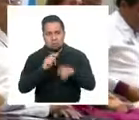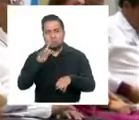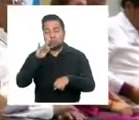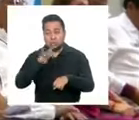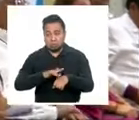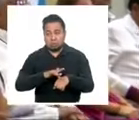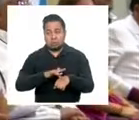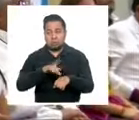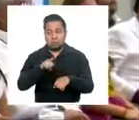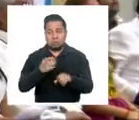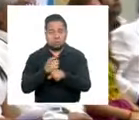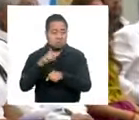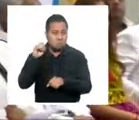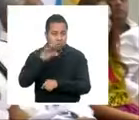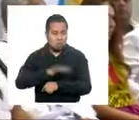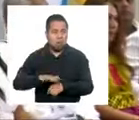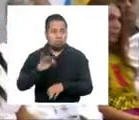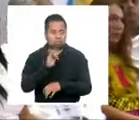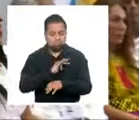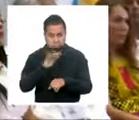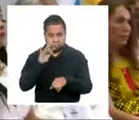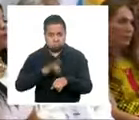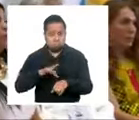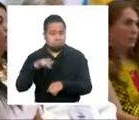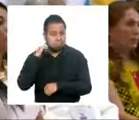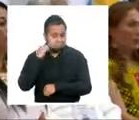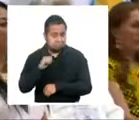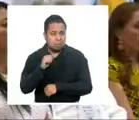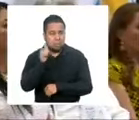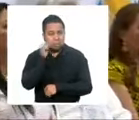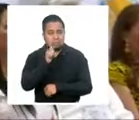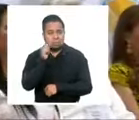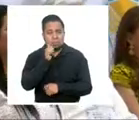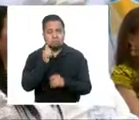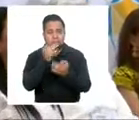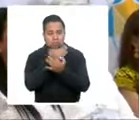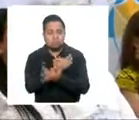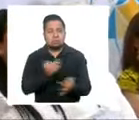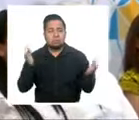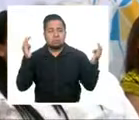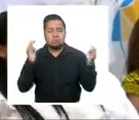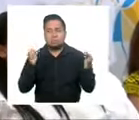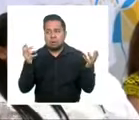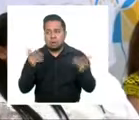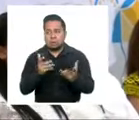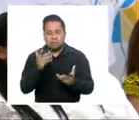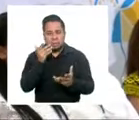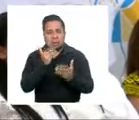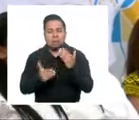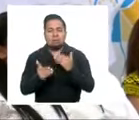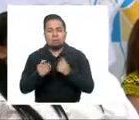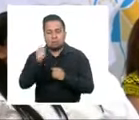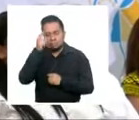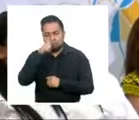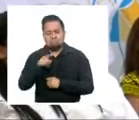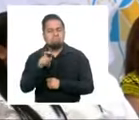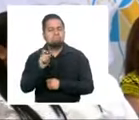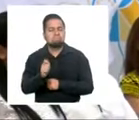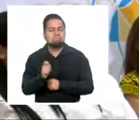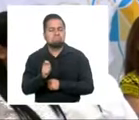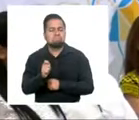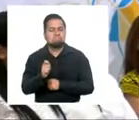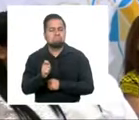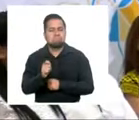visitan en nuestro estado, y siempre vamos a promover que lo hagan ahora en el marco de